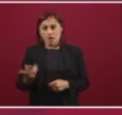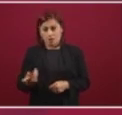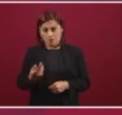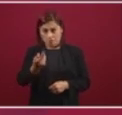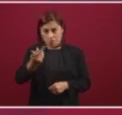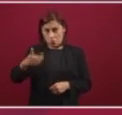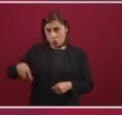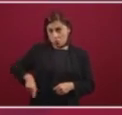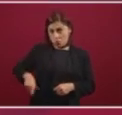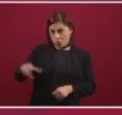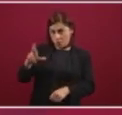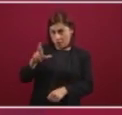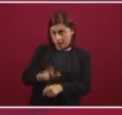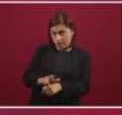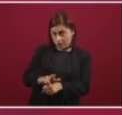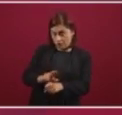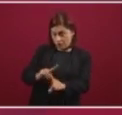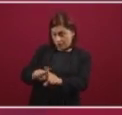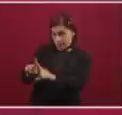principios,